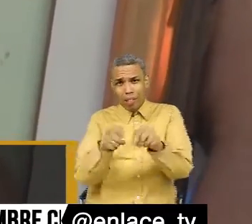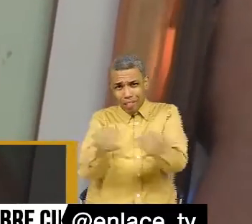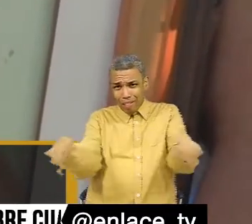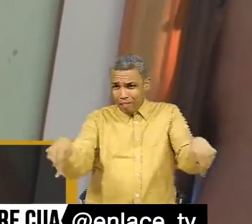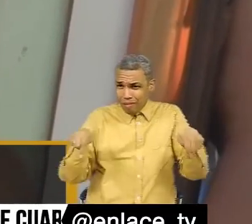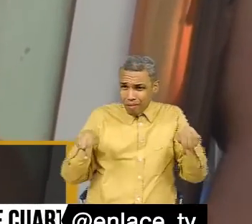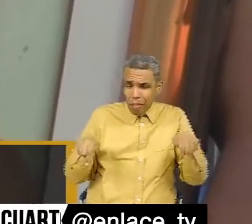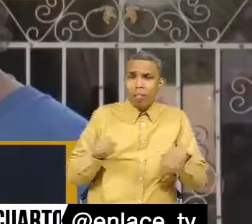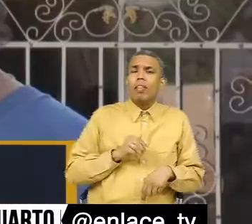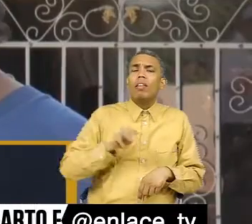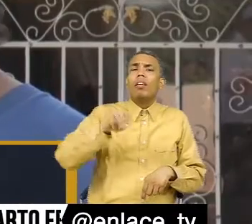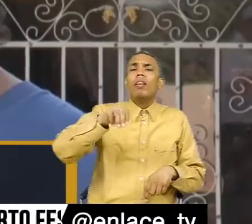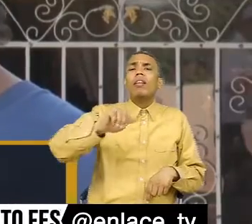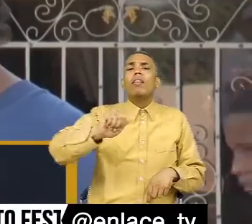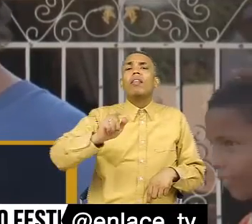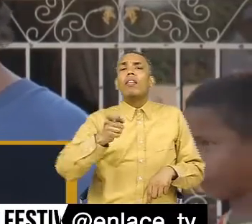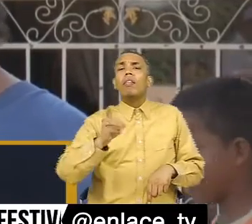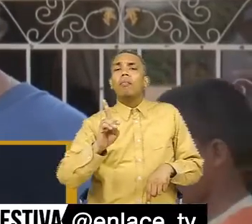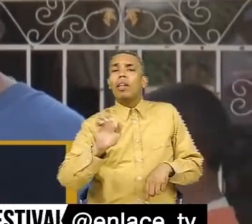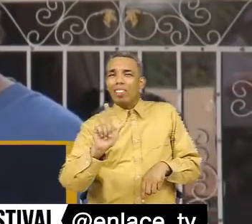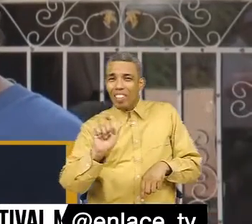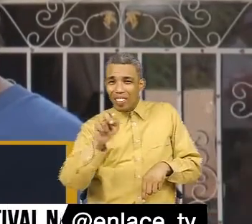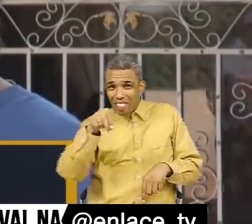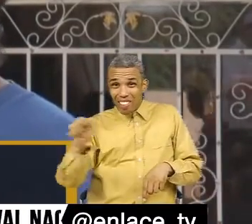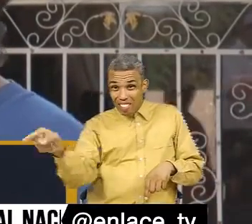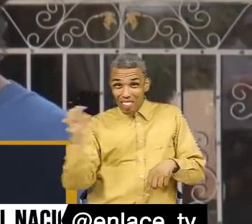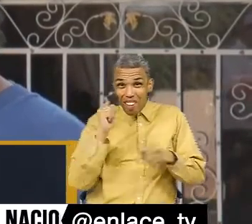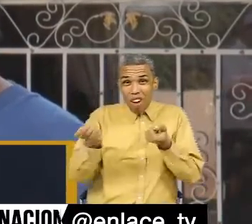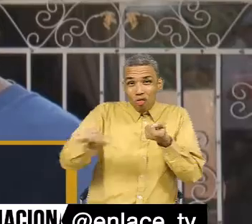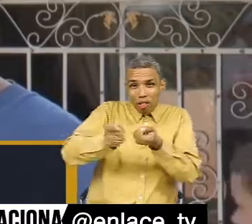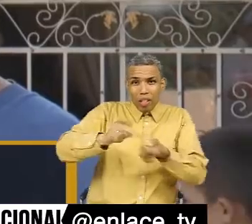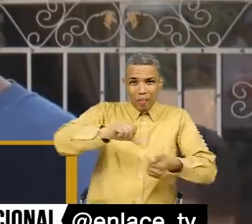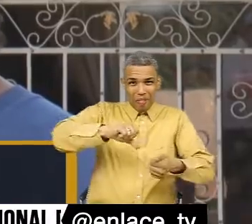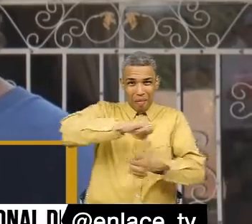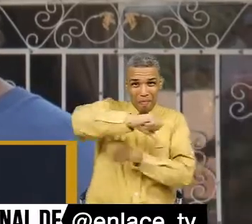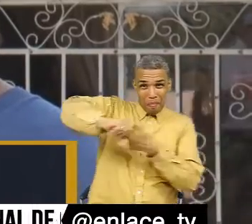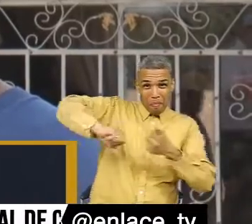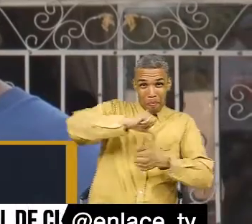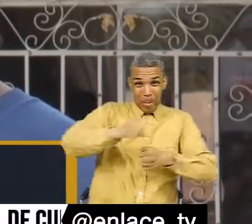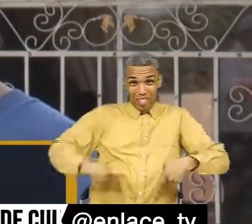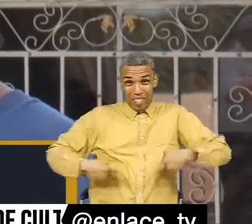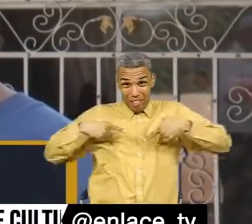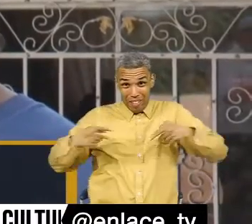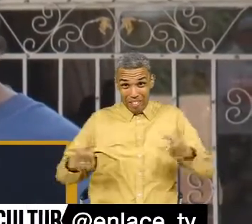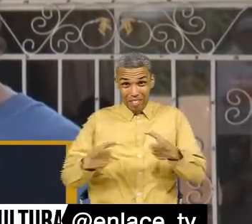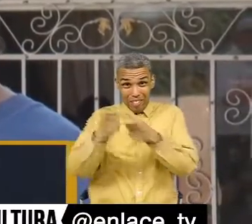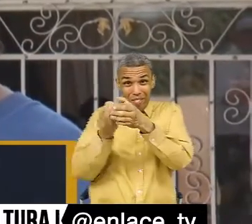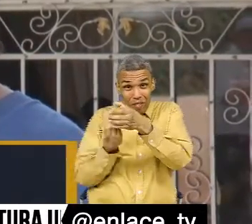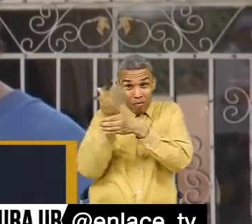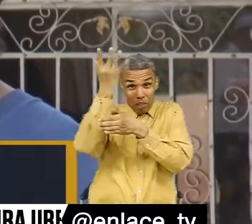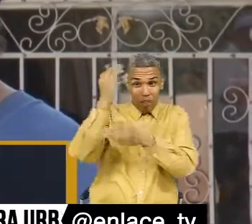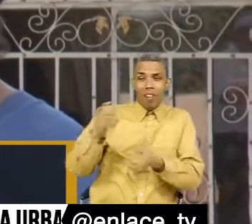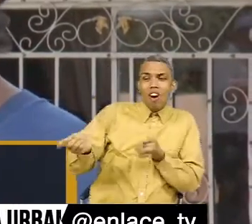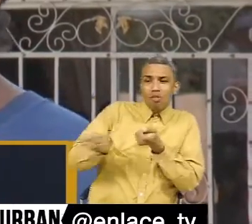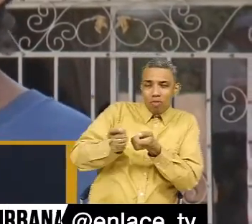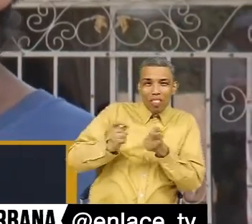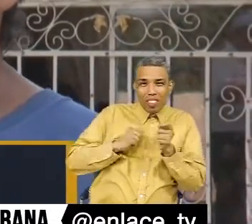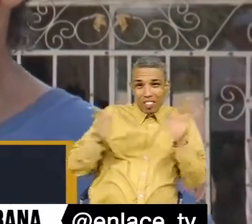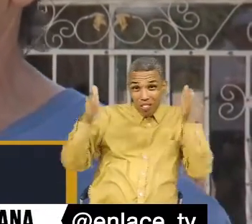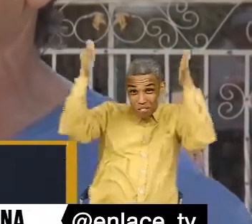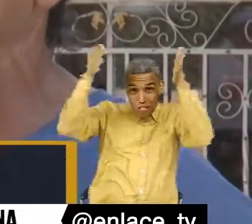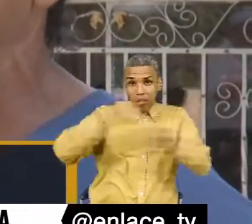hace 3 años, la están viendo allá. Tiene historia de que ella desde hace 3 años, toda la vida la